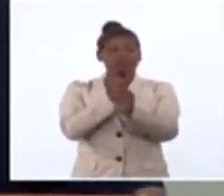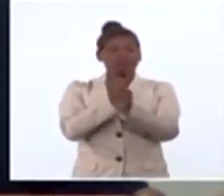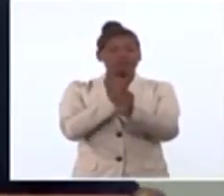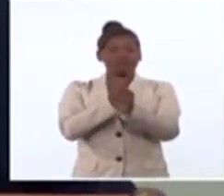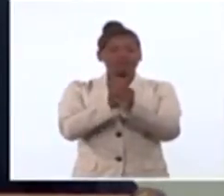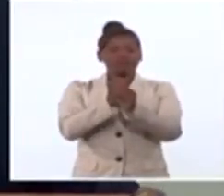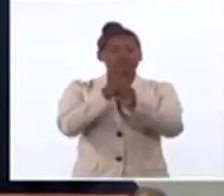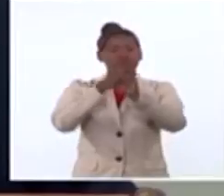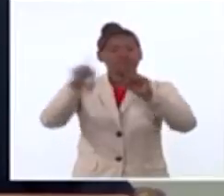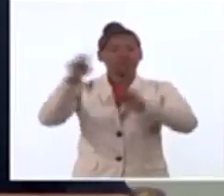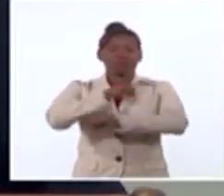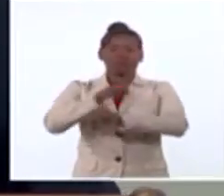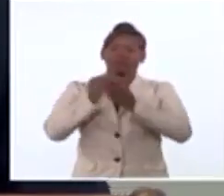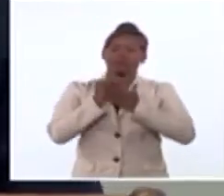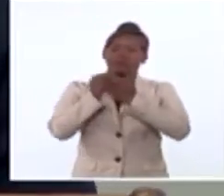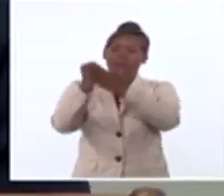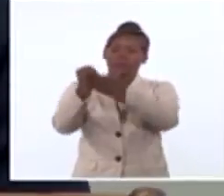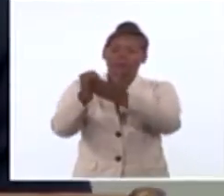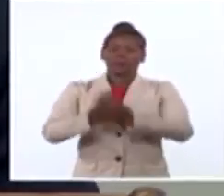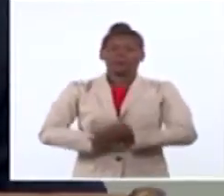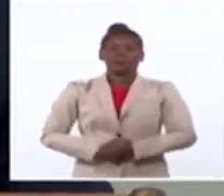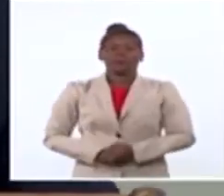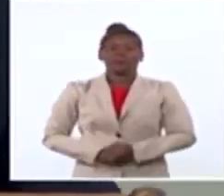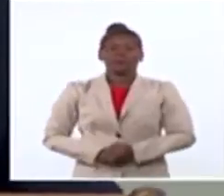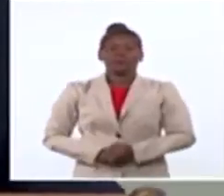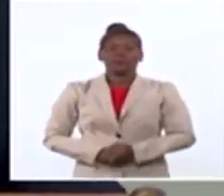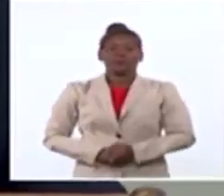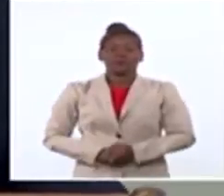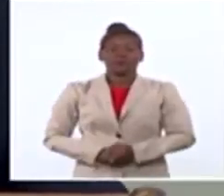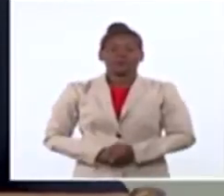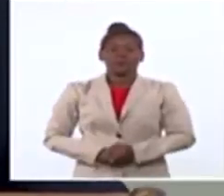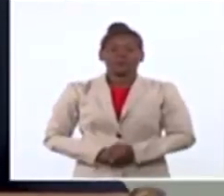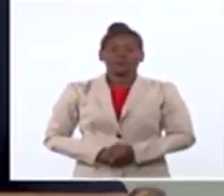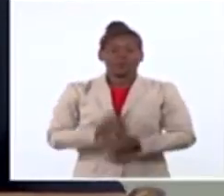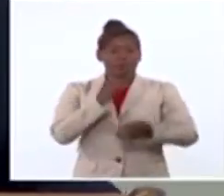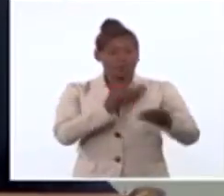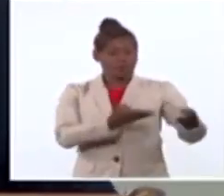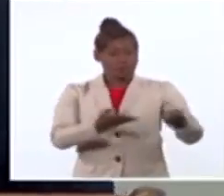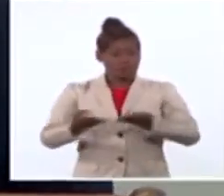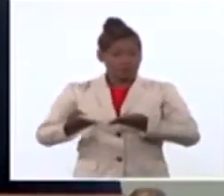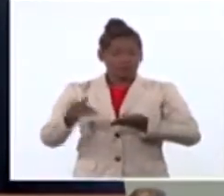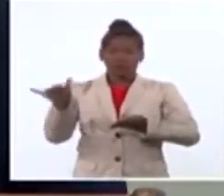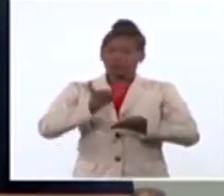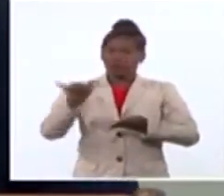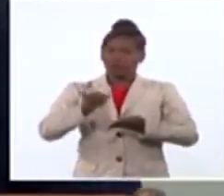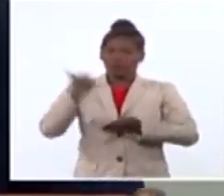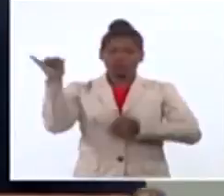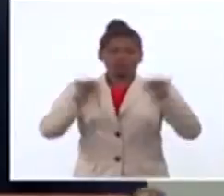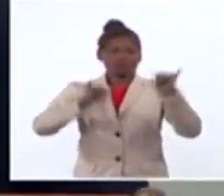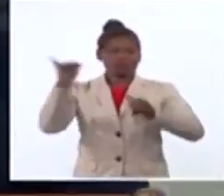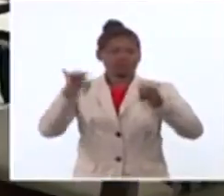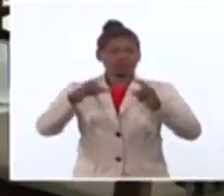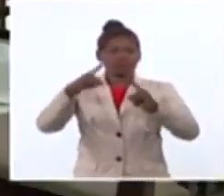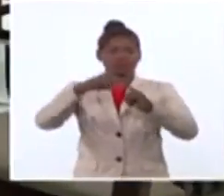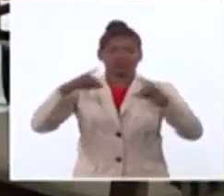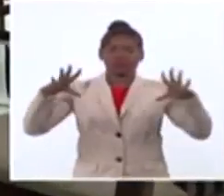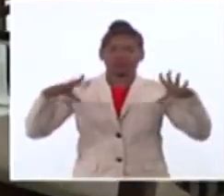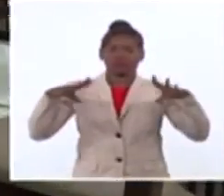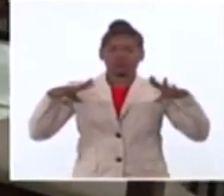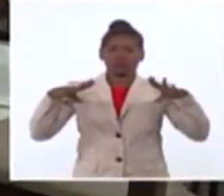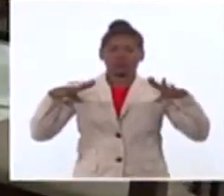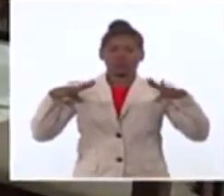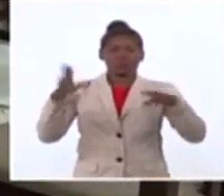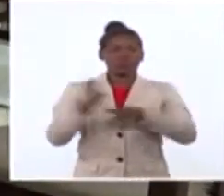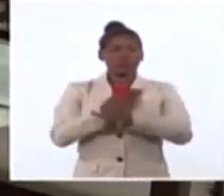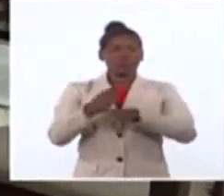Recibiremos también en mayor medida al turismo internacional, a visitantes de todas